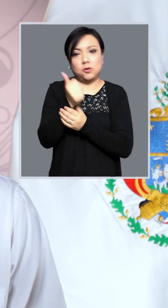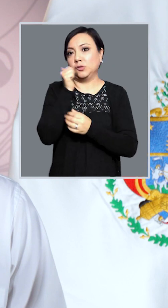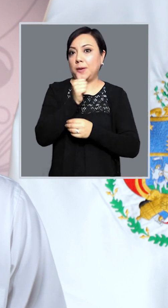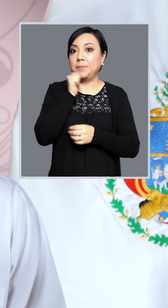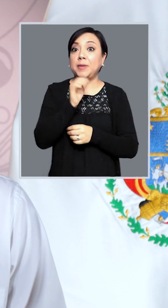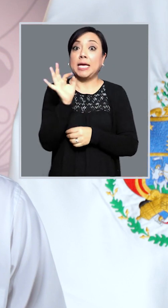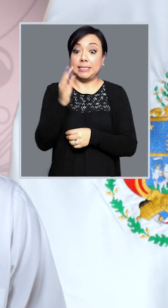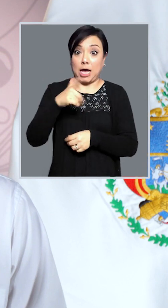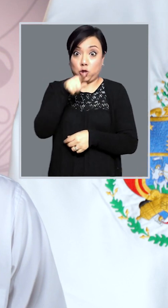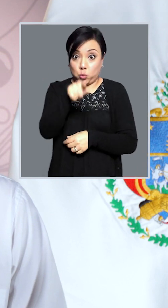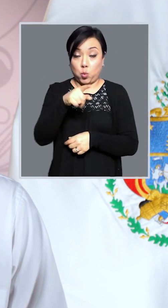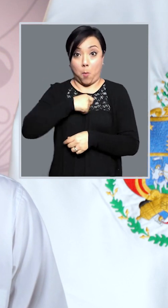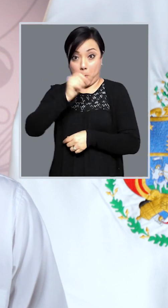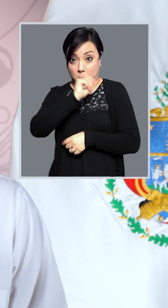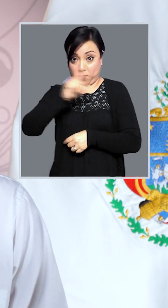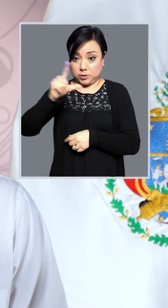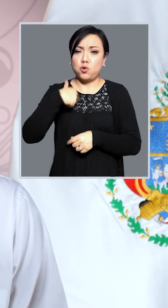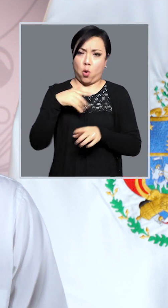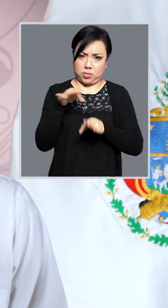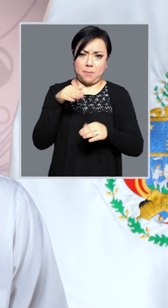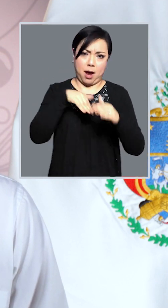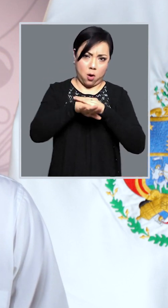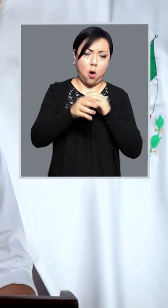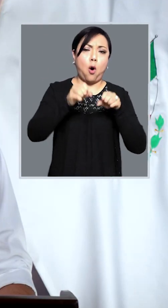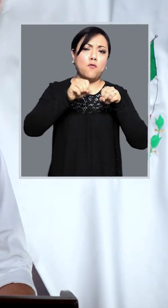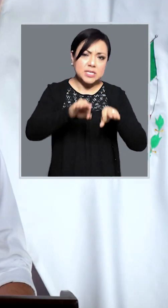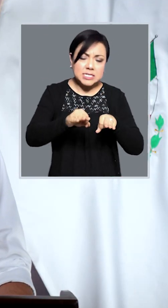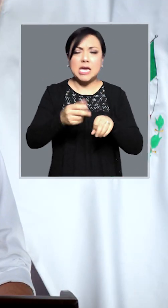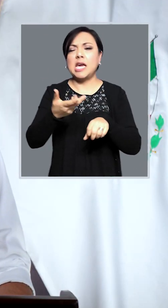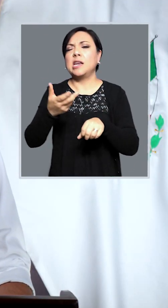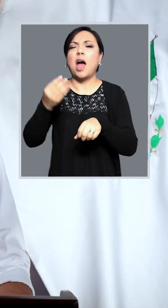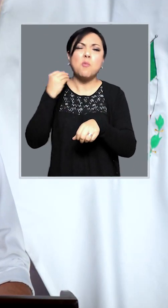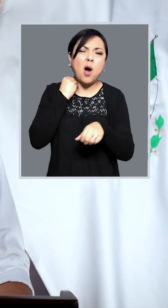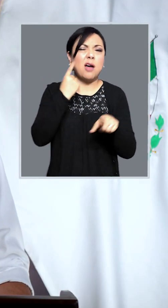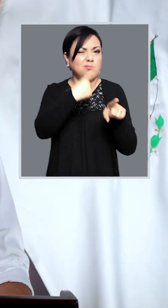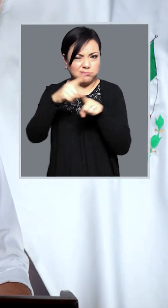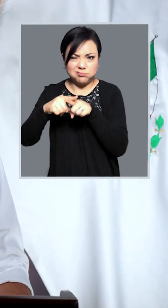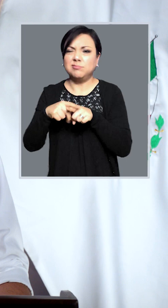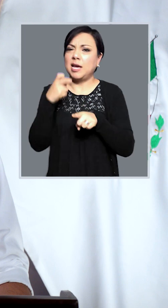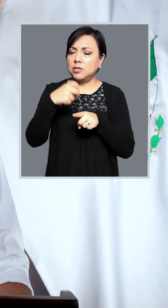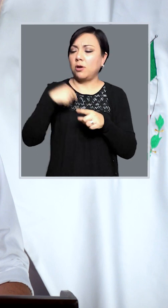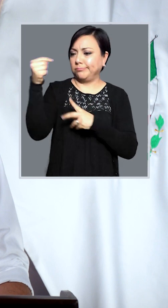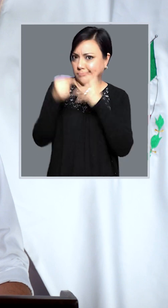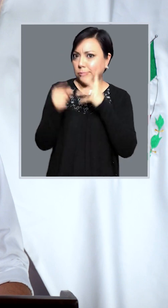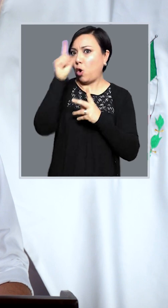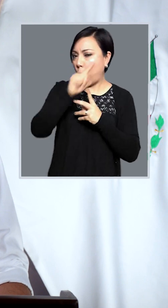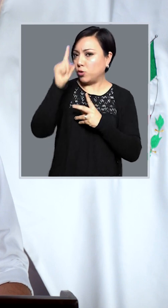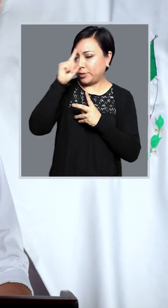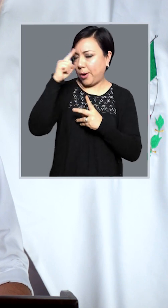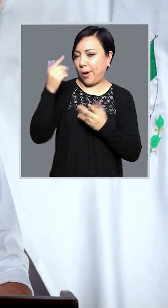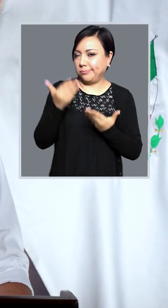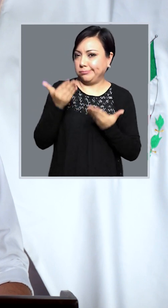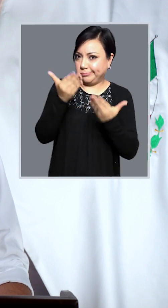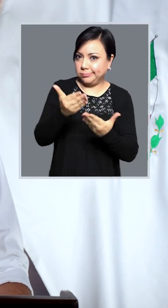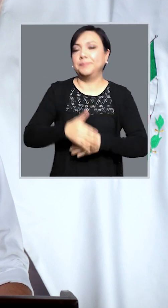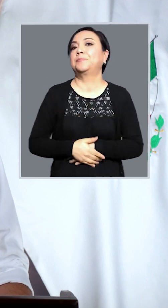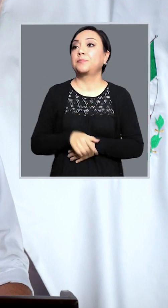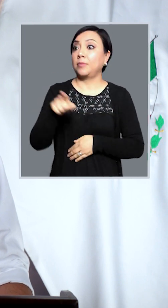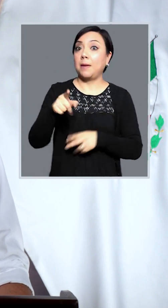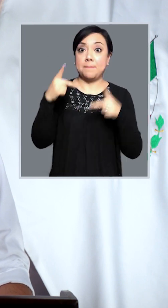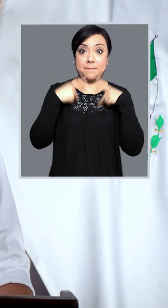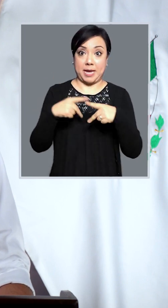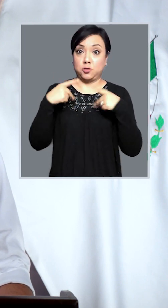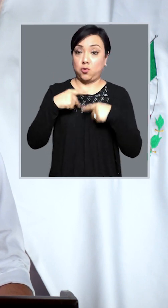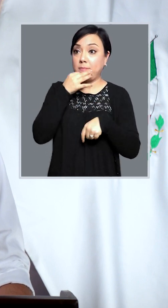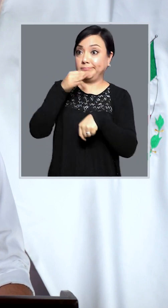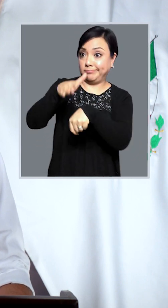al llegar a casa cámbiate y lava tu ropa también lava tus manos si eres prestador de un servicio profesional y elabora en una oficina despacho contable o jurídico